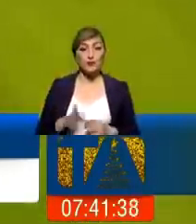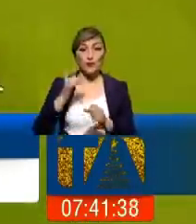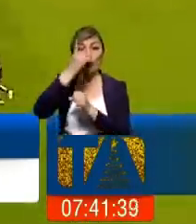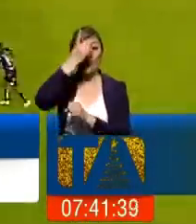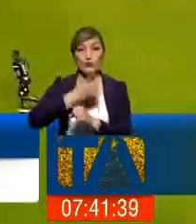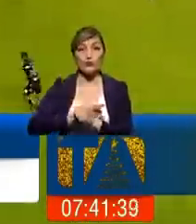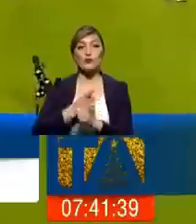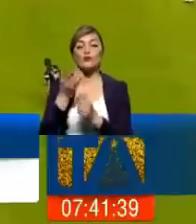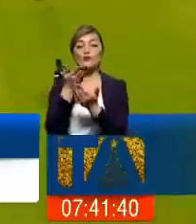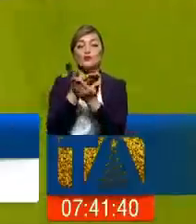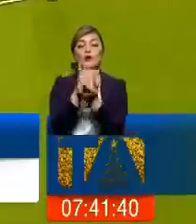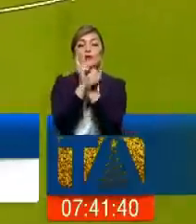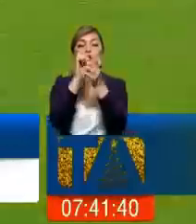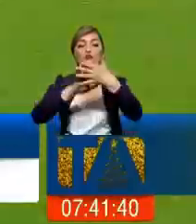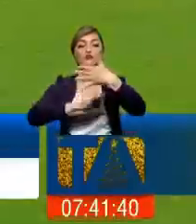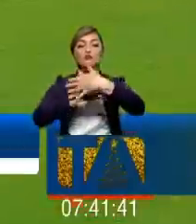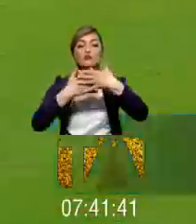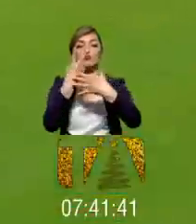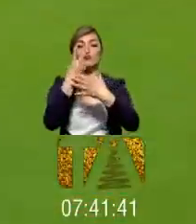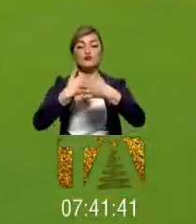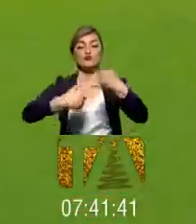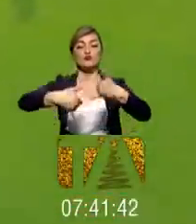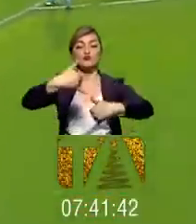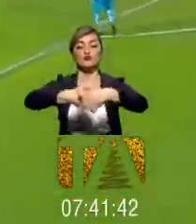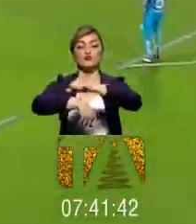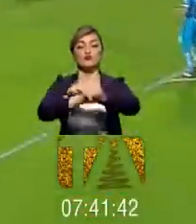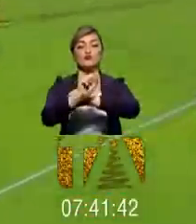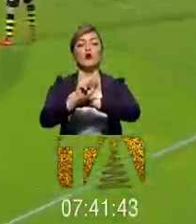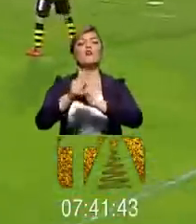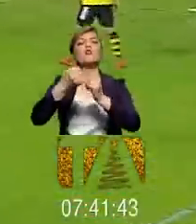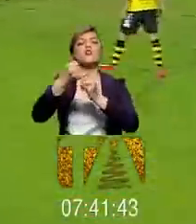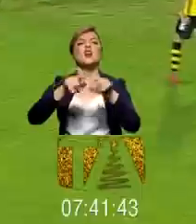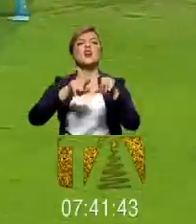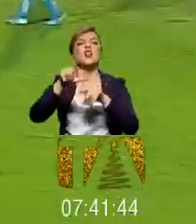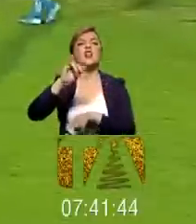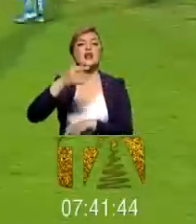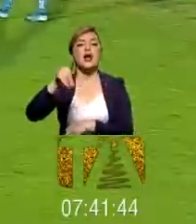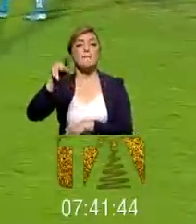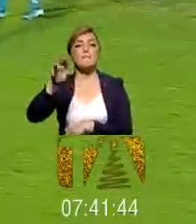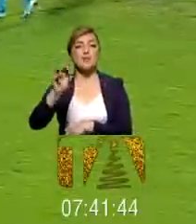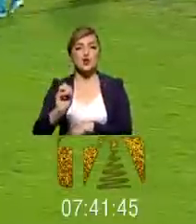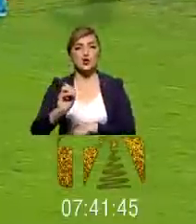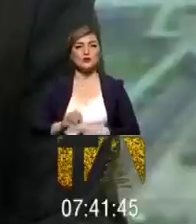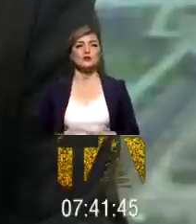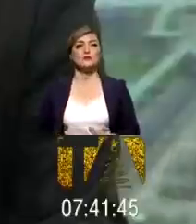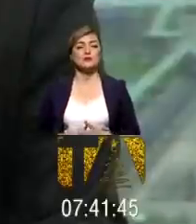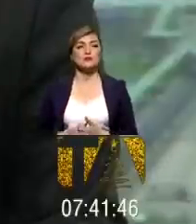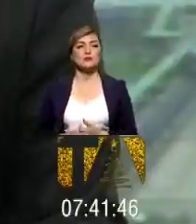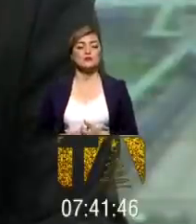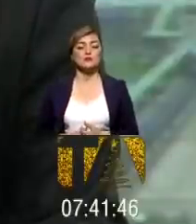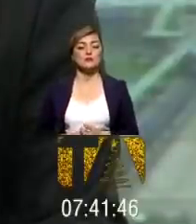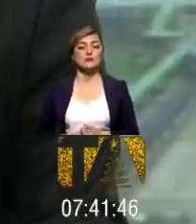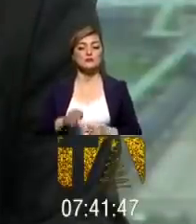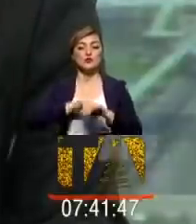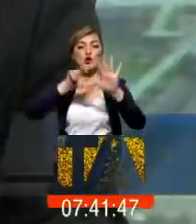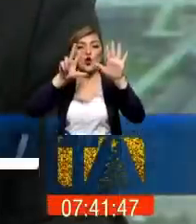tomó fue la de proponer el cambio de horario de los dos partidos de la final de la Liga Pro para así evitar posibles aglomeraciones. Para las